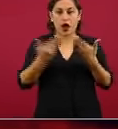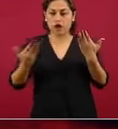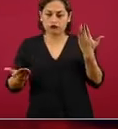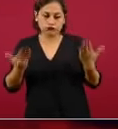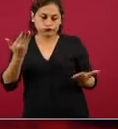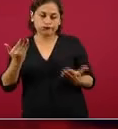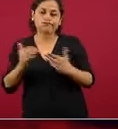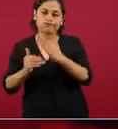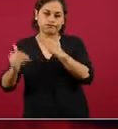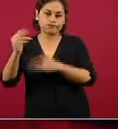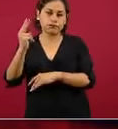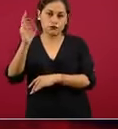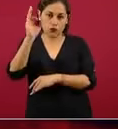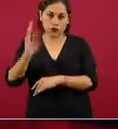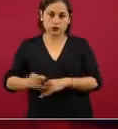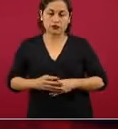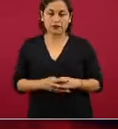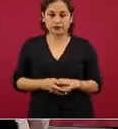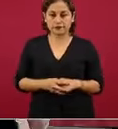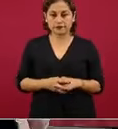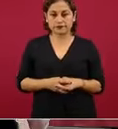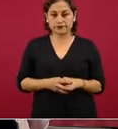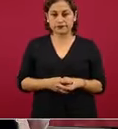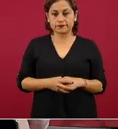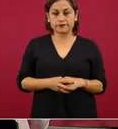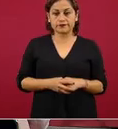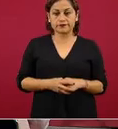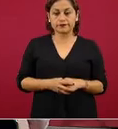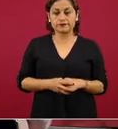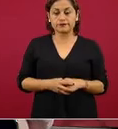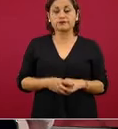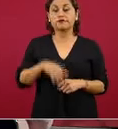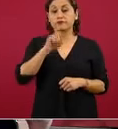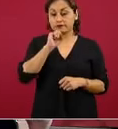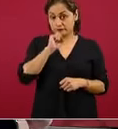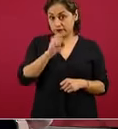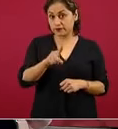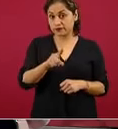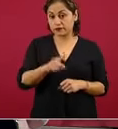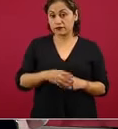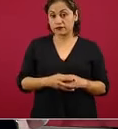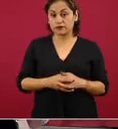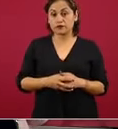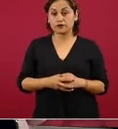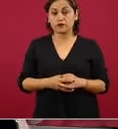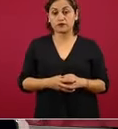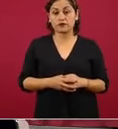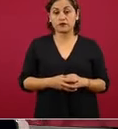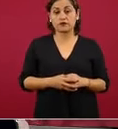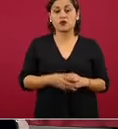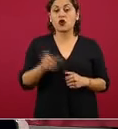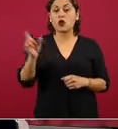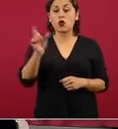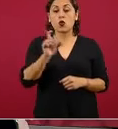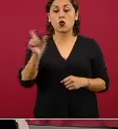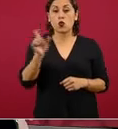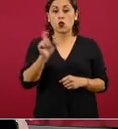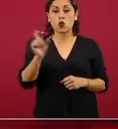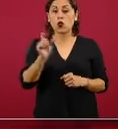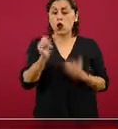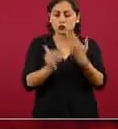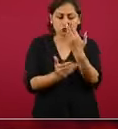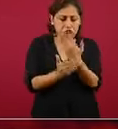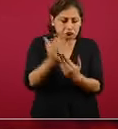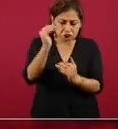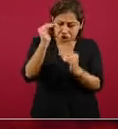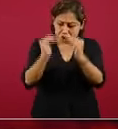ocupación mínima alcanzada, también tenemos, ¿cuándo fue el momento mínimo alcanzado? ¿Qué fue esto? Esto